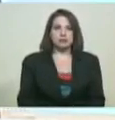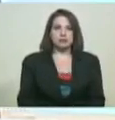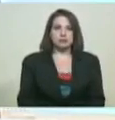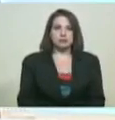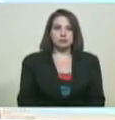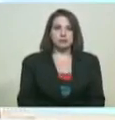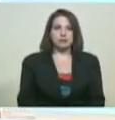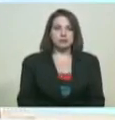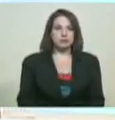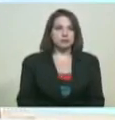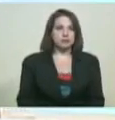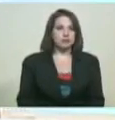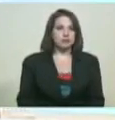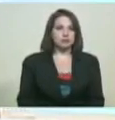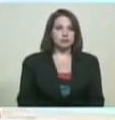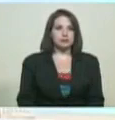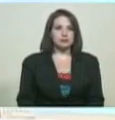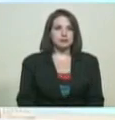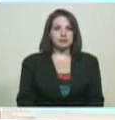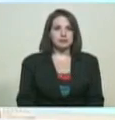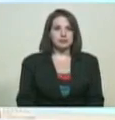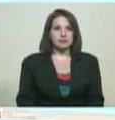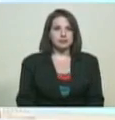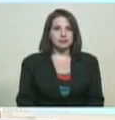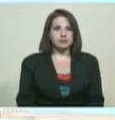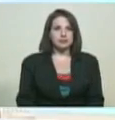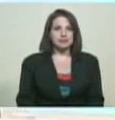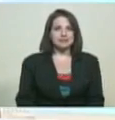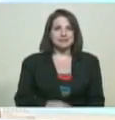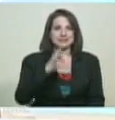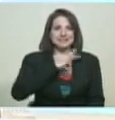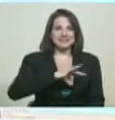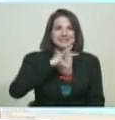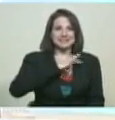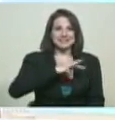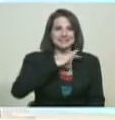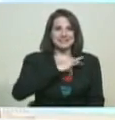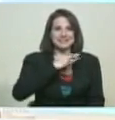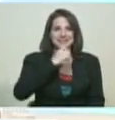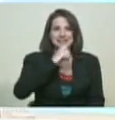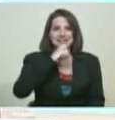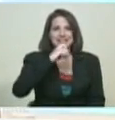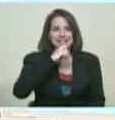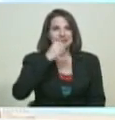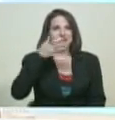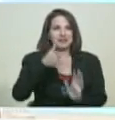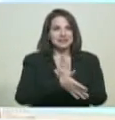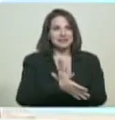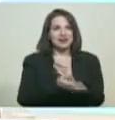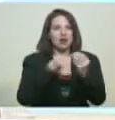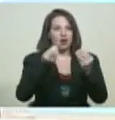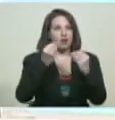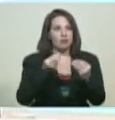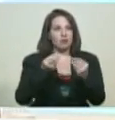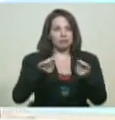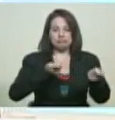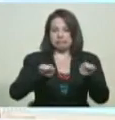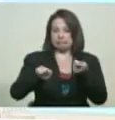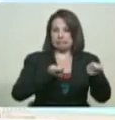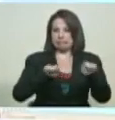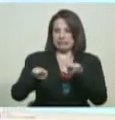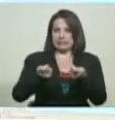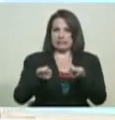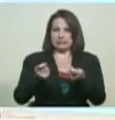pero socialismo es lo más difícil que hay en una sociedad dominada por los